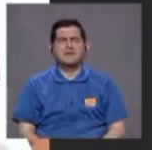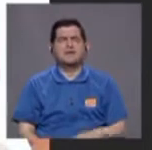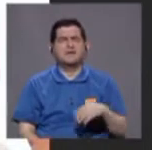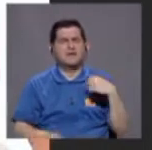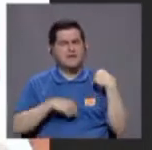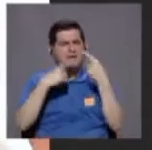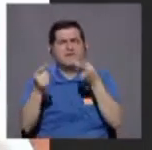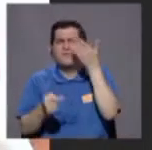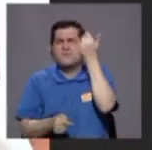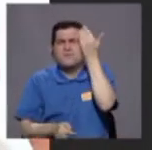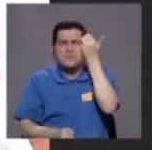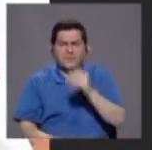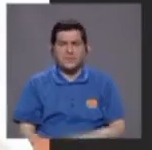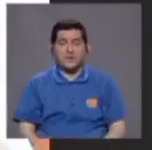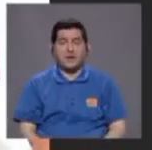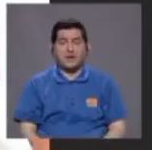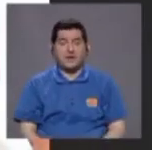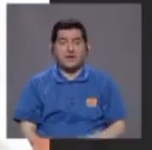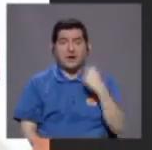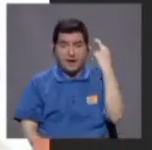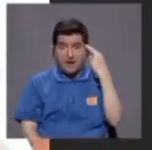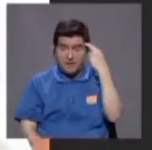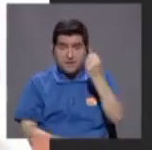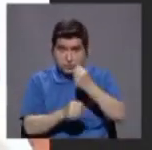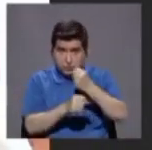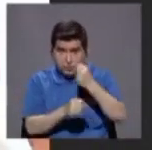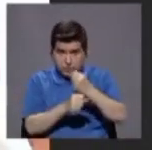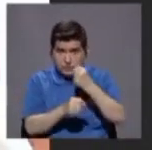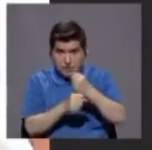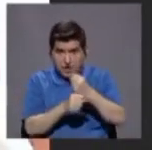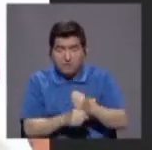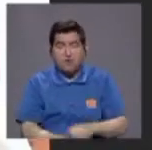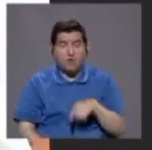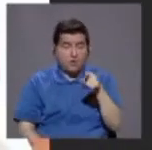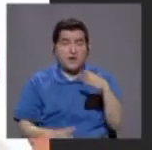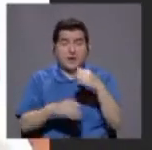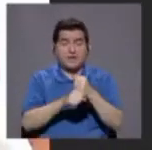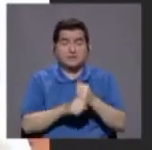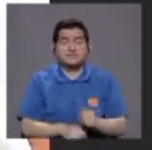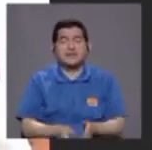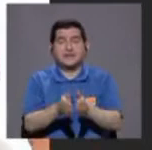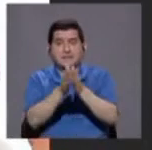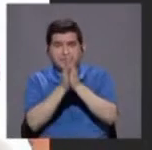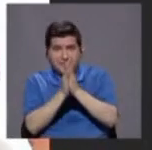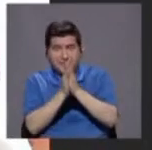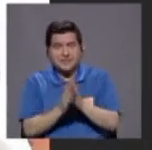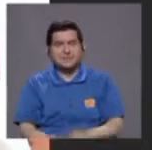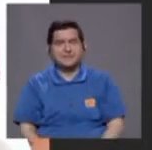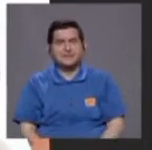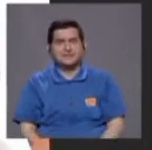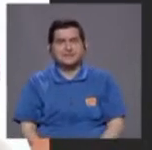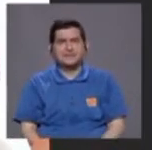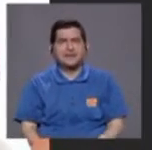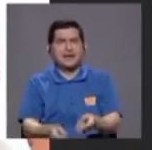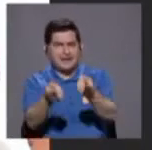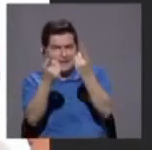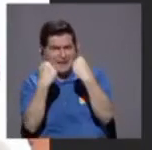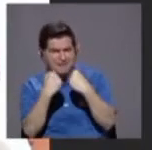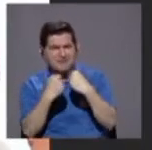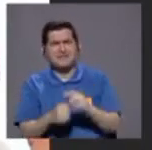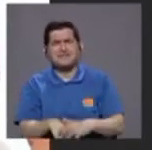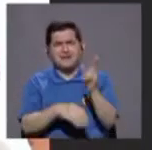por el trabajo que hizo Luis Raúl para que se mudara a la